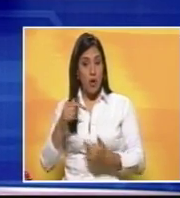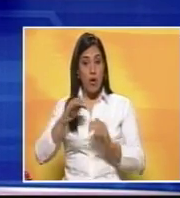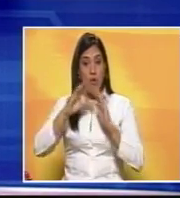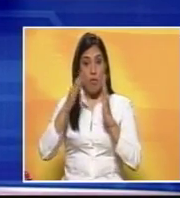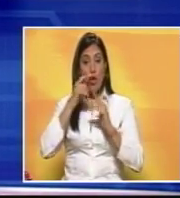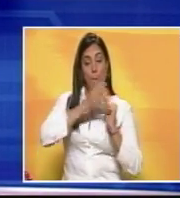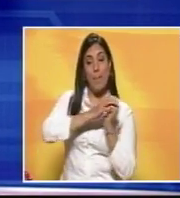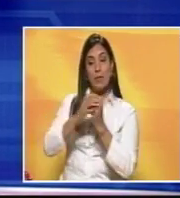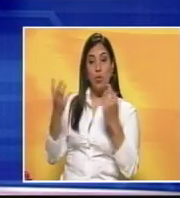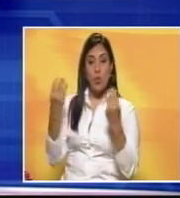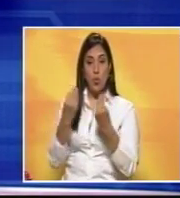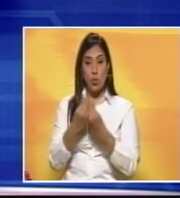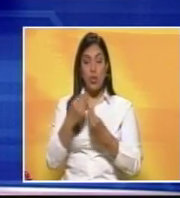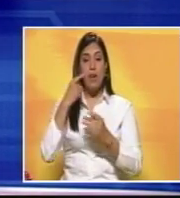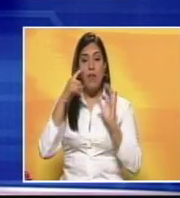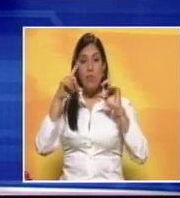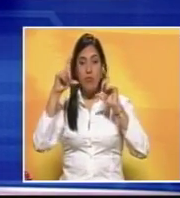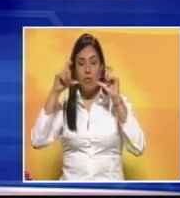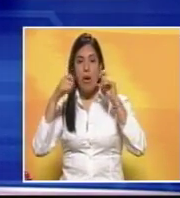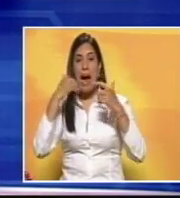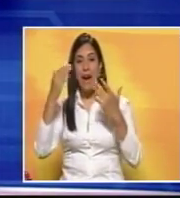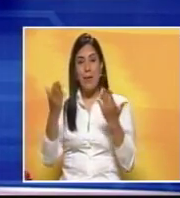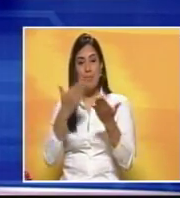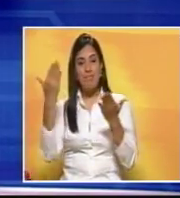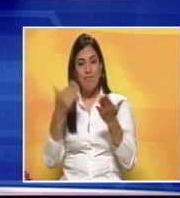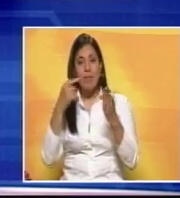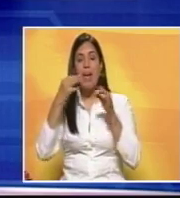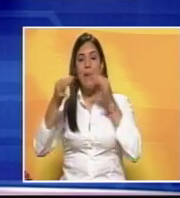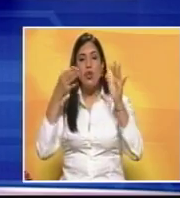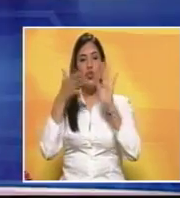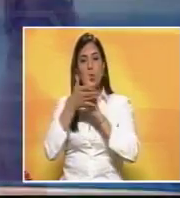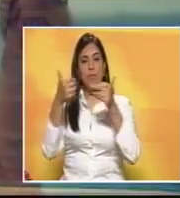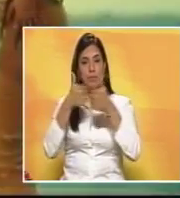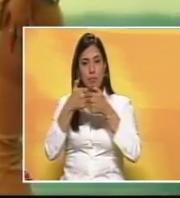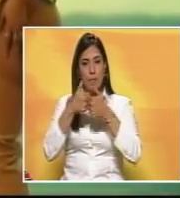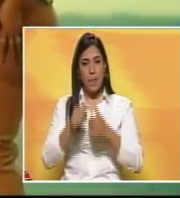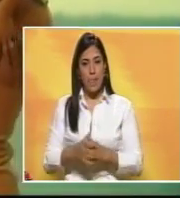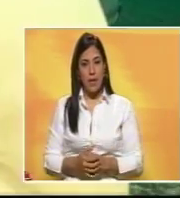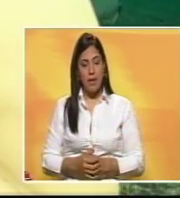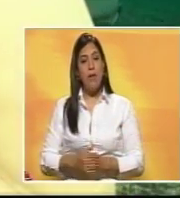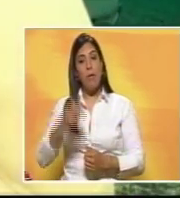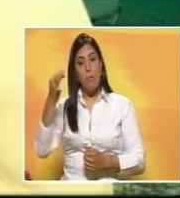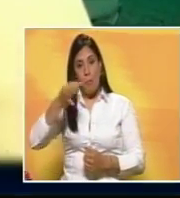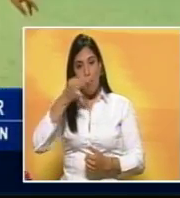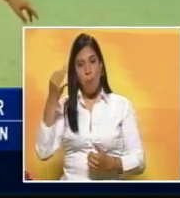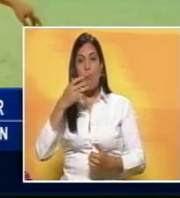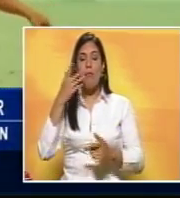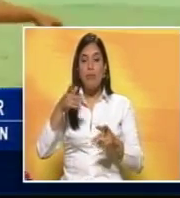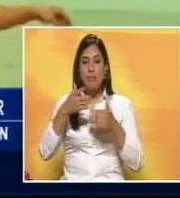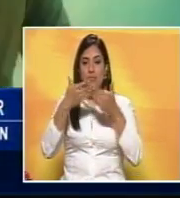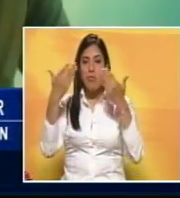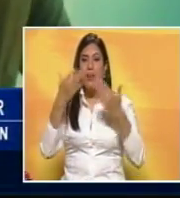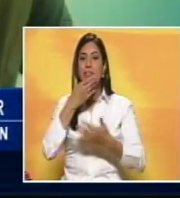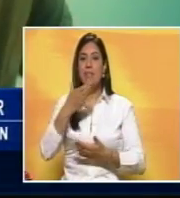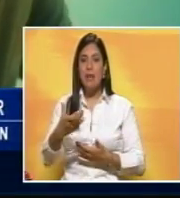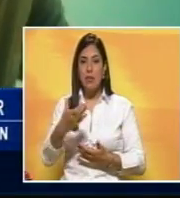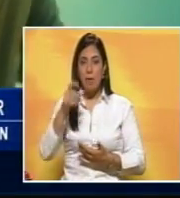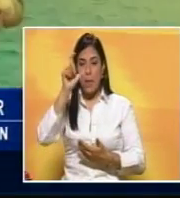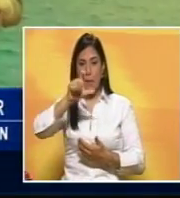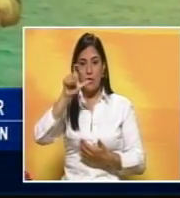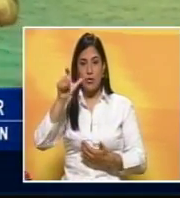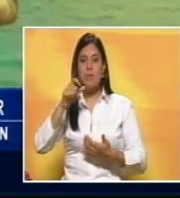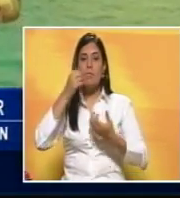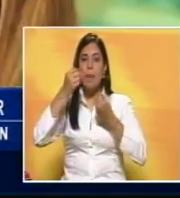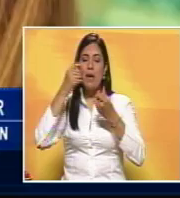y Alex Rodríguez, quienes posaron para una reconocida revista y hablaron sobre su relación. Las celebridades son la portada de diciembre de Vanity Fair